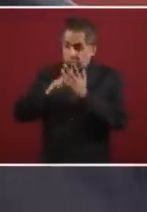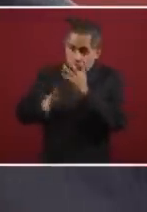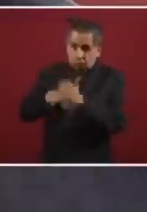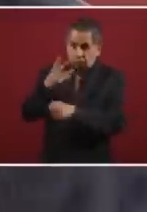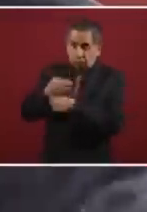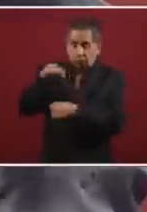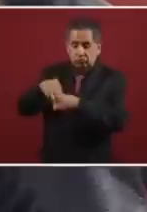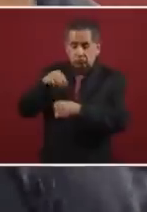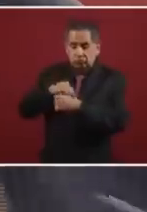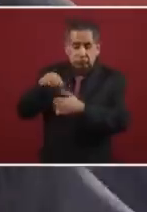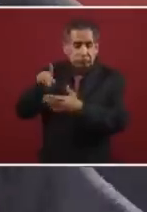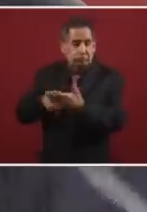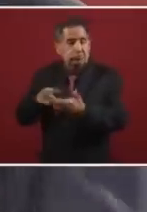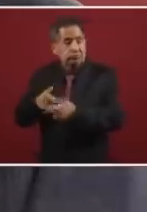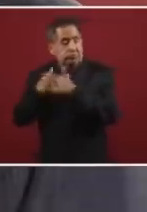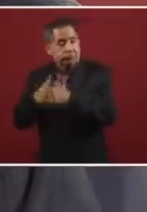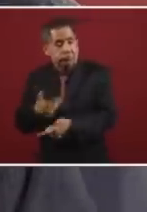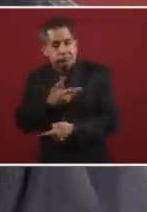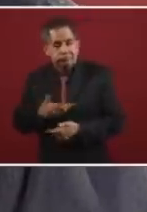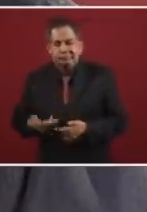todo lo opuesto